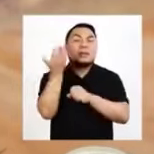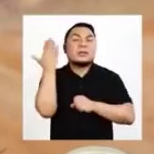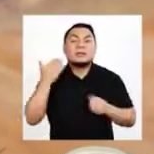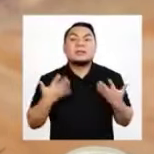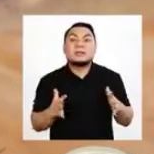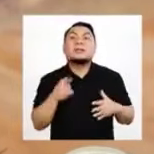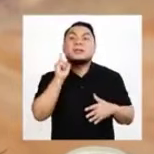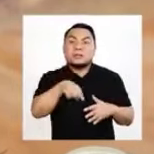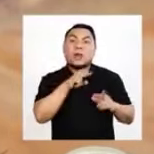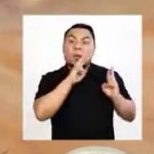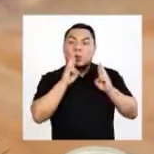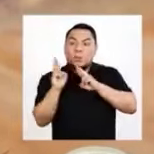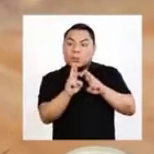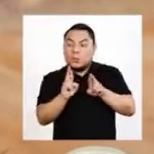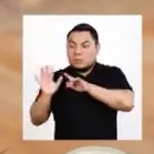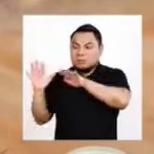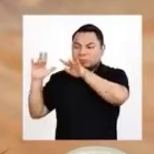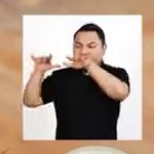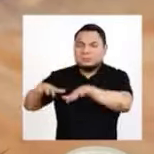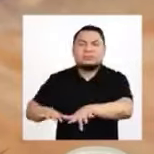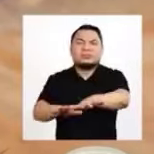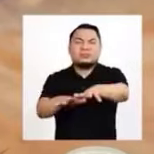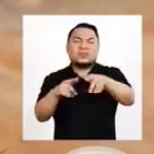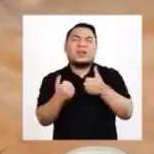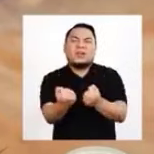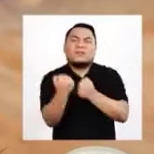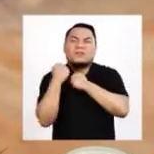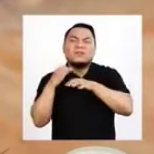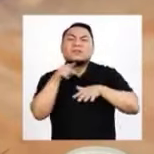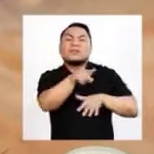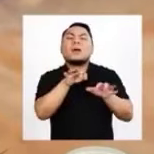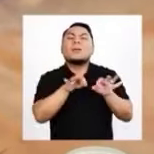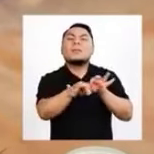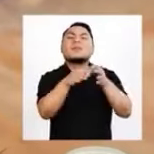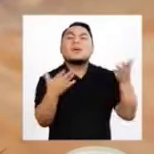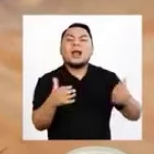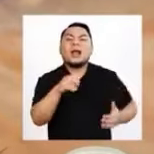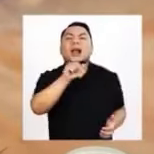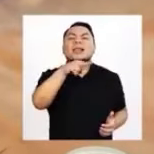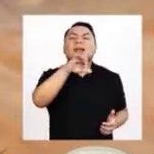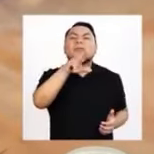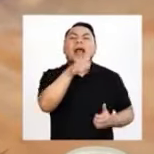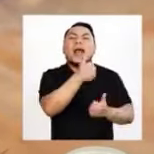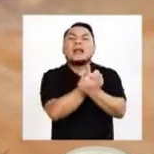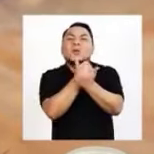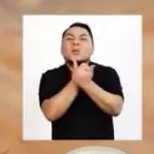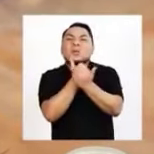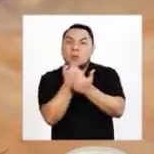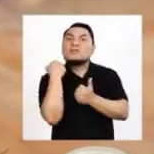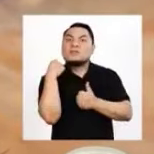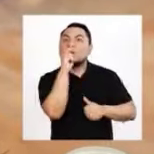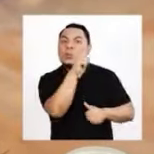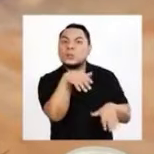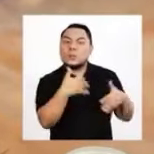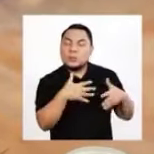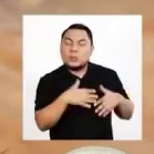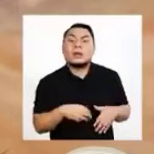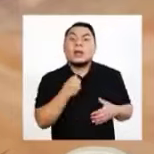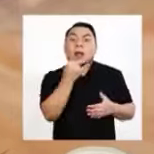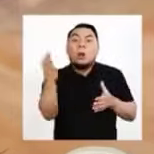hace 2 años hubo un huaico que afectó el distrito de Aini en la provincia de La Mar, en